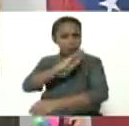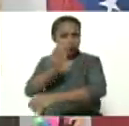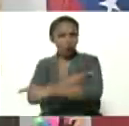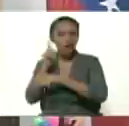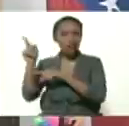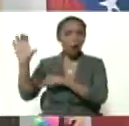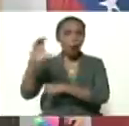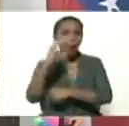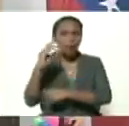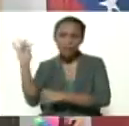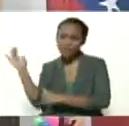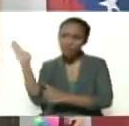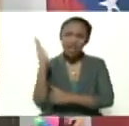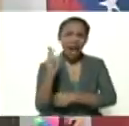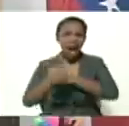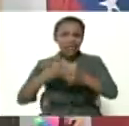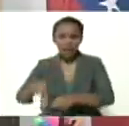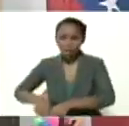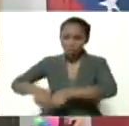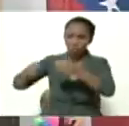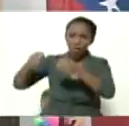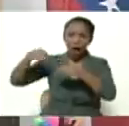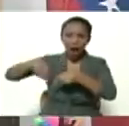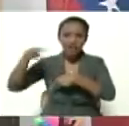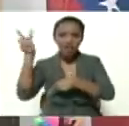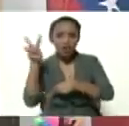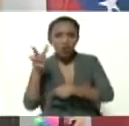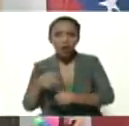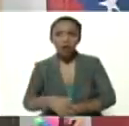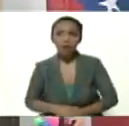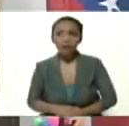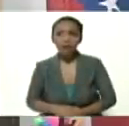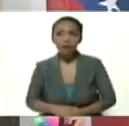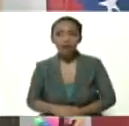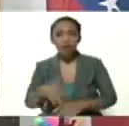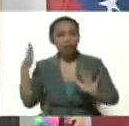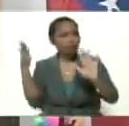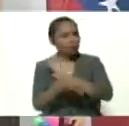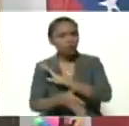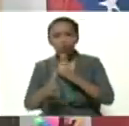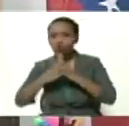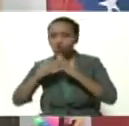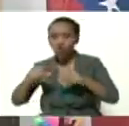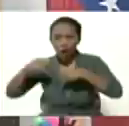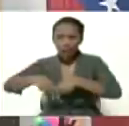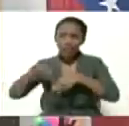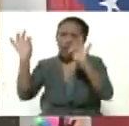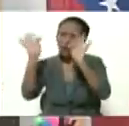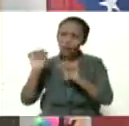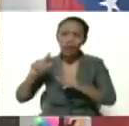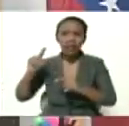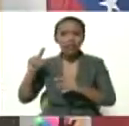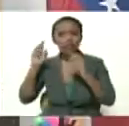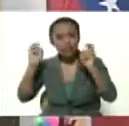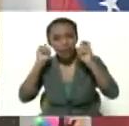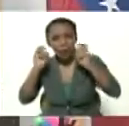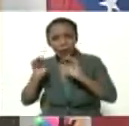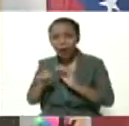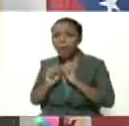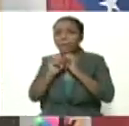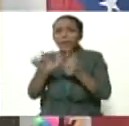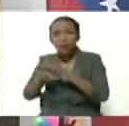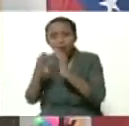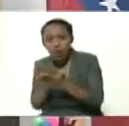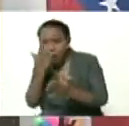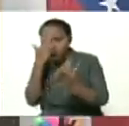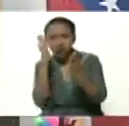Colombia, para venirle a hacer daño a Venezuela, sobre todo en estas circunstancias de pandemia mundial que está